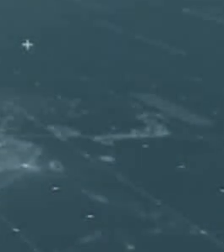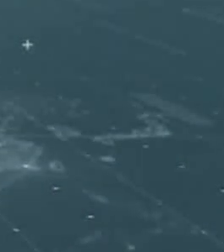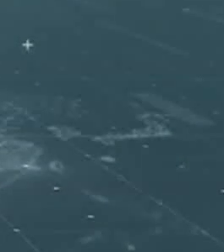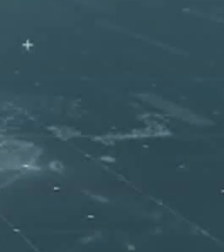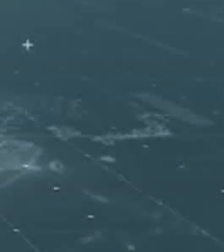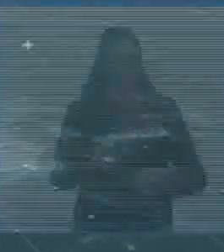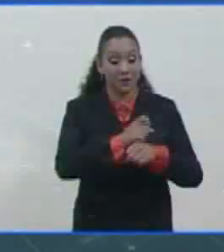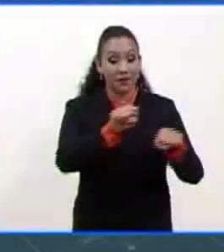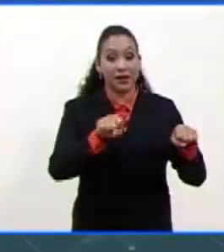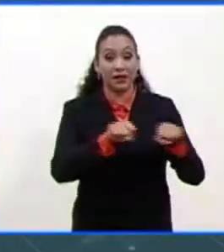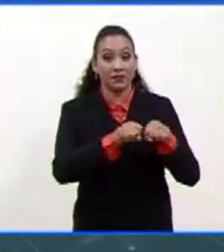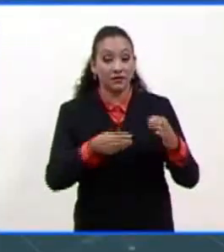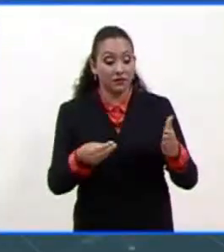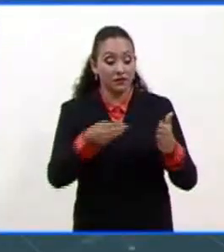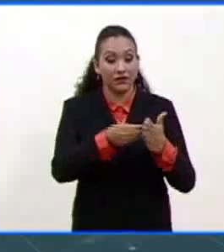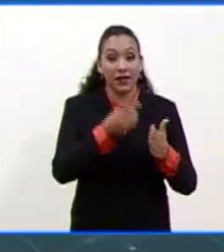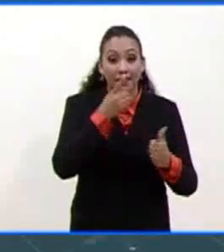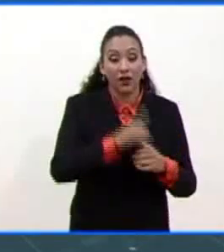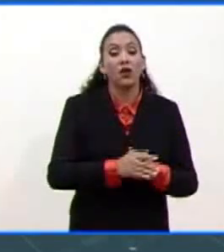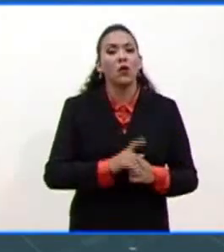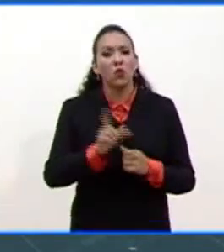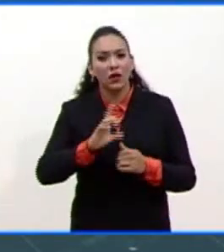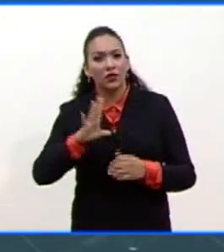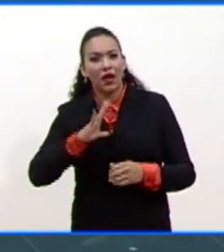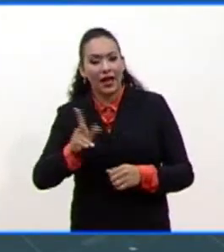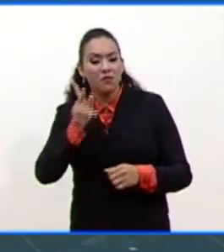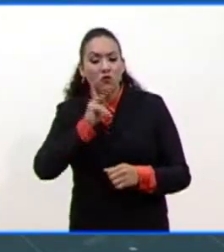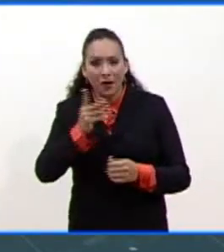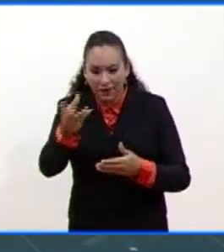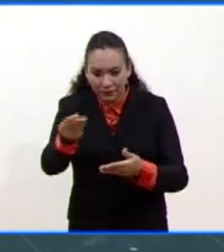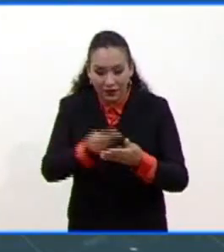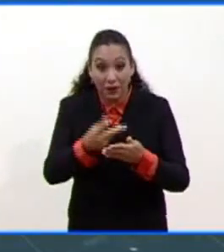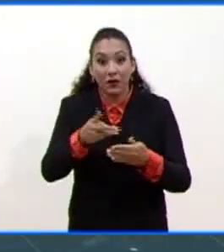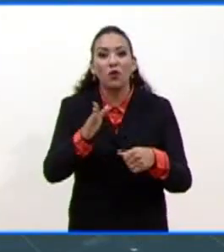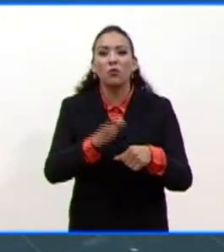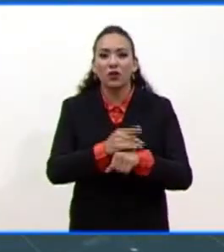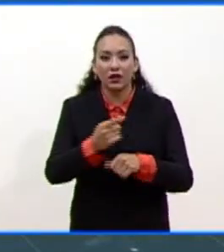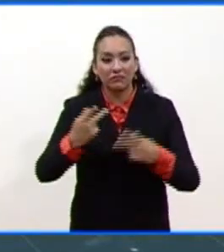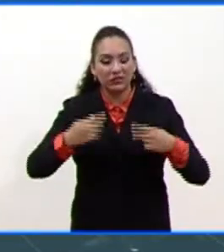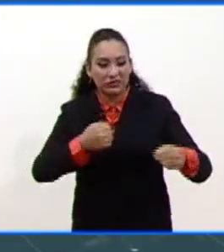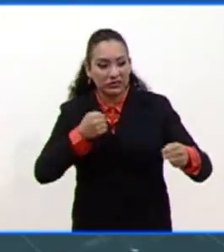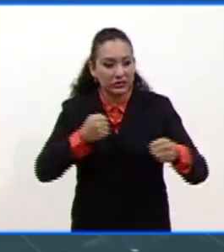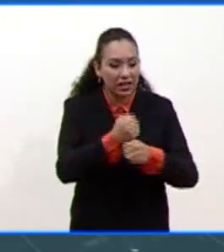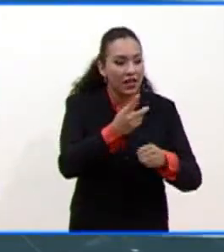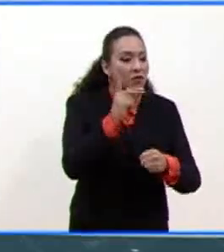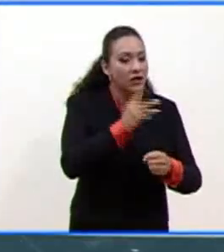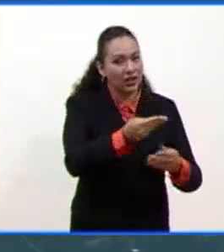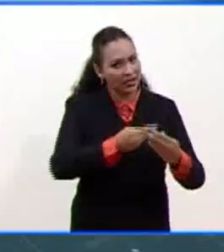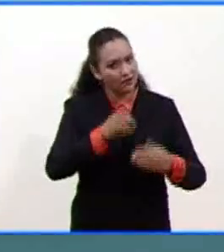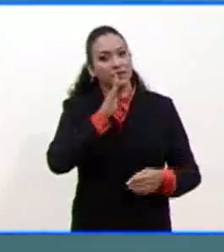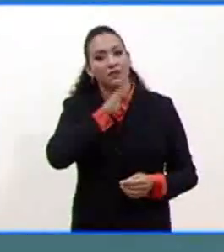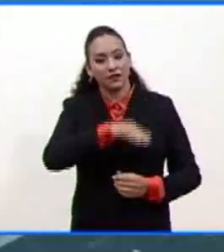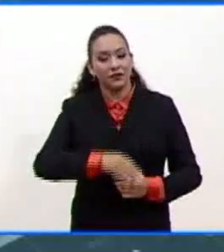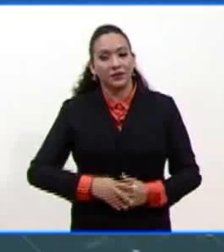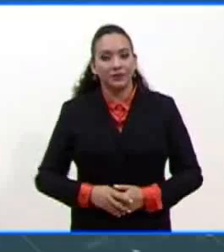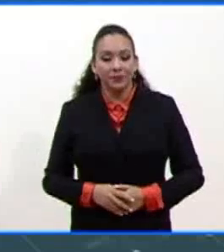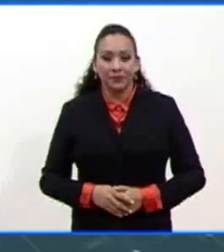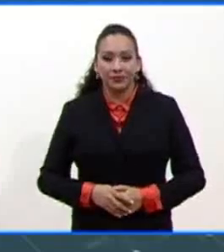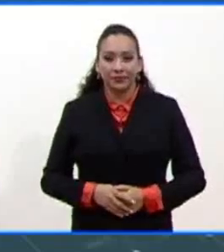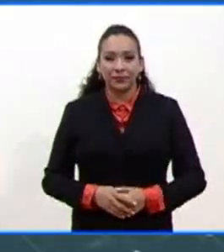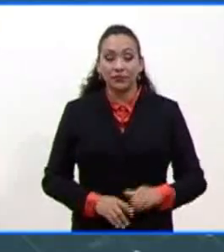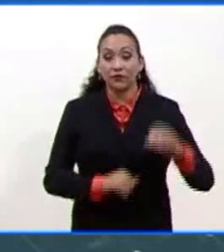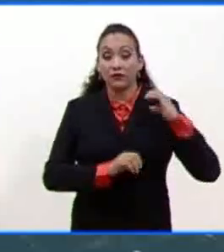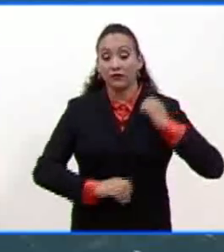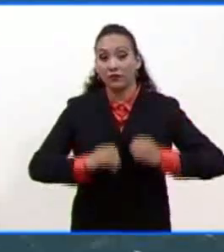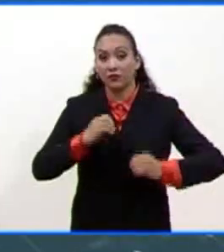La primera sala ha establecido que pruebas obtenidas bajo tortura deben incluirse ya que afectan el debido proceso. El